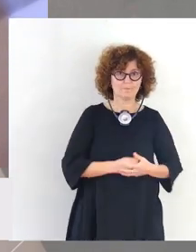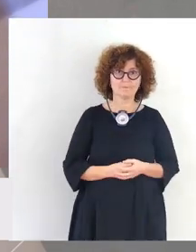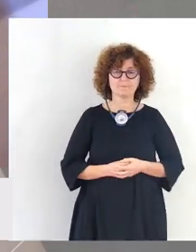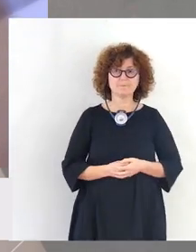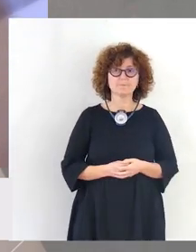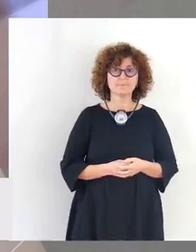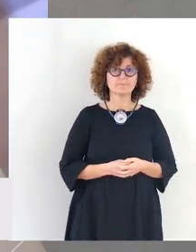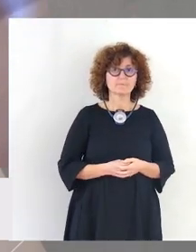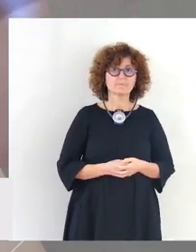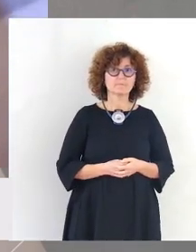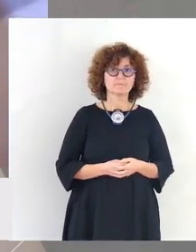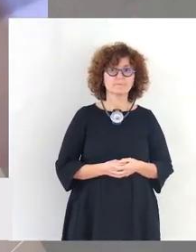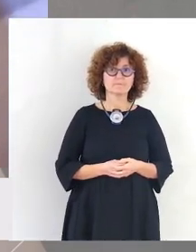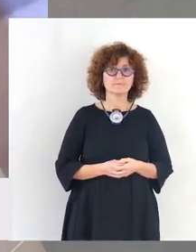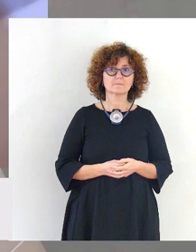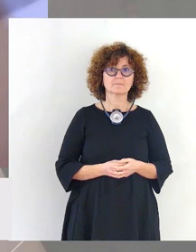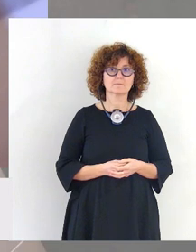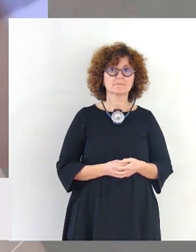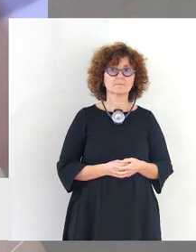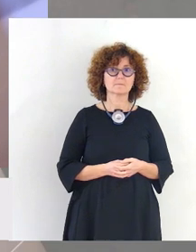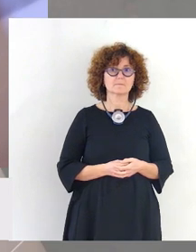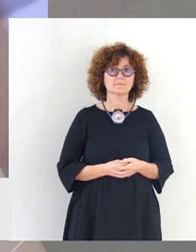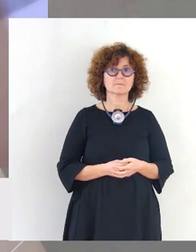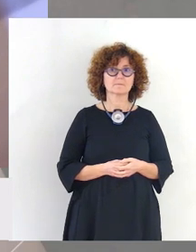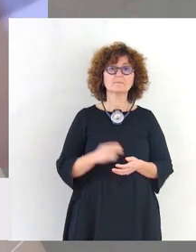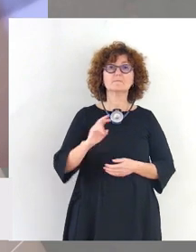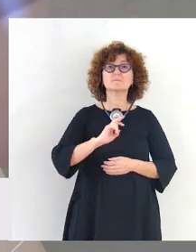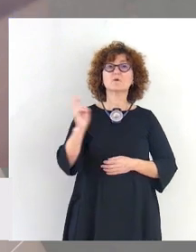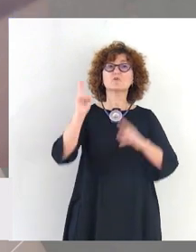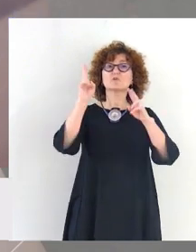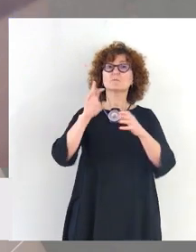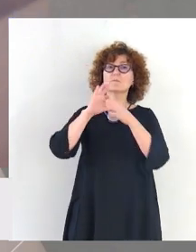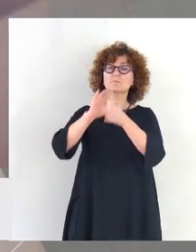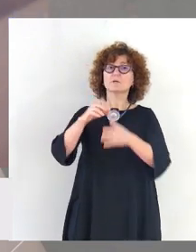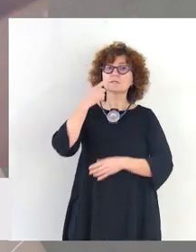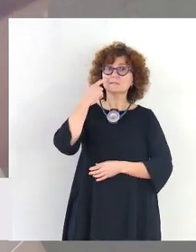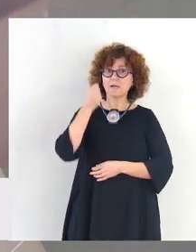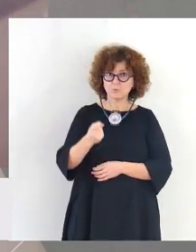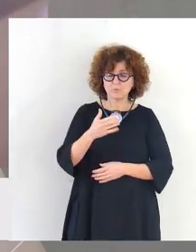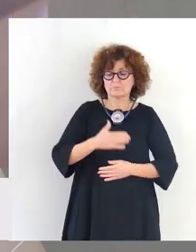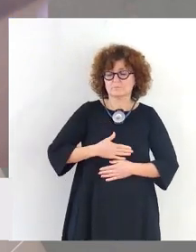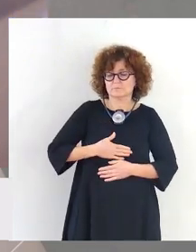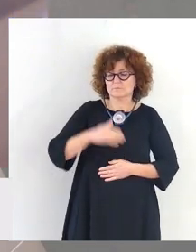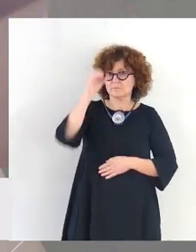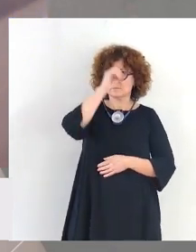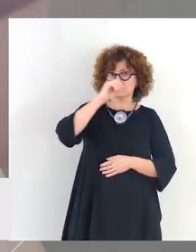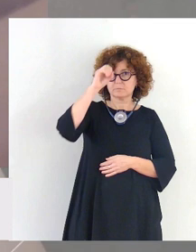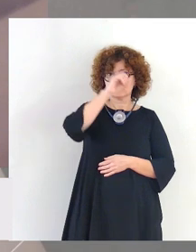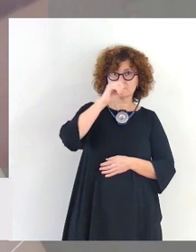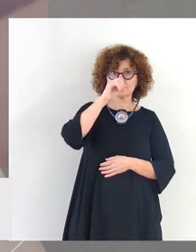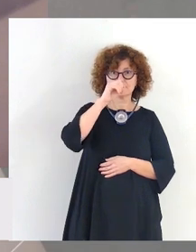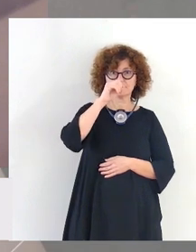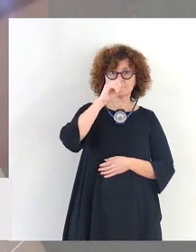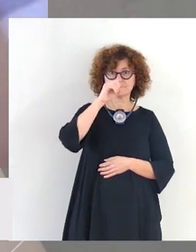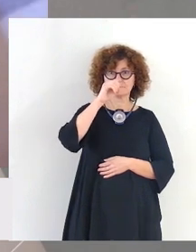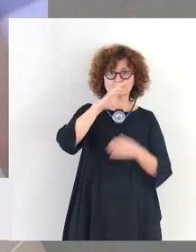otro Otro aspecto relacionado con la salud que es en mi opinión muy relacionado con la experiencia